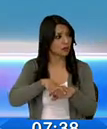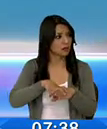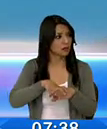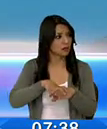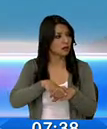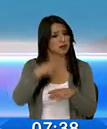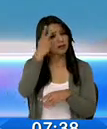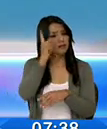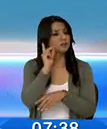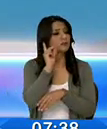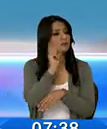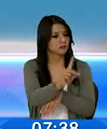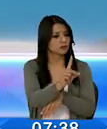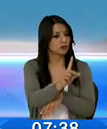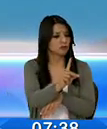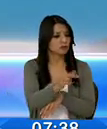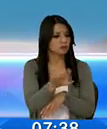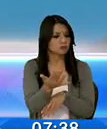al decidir